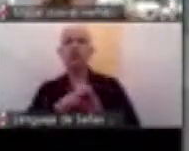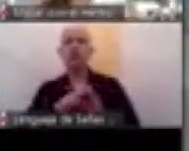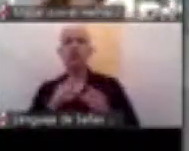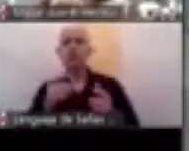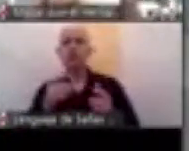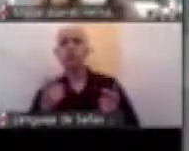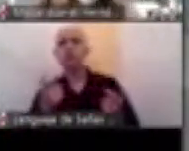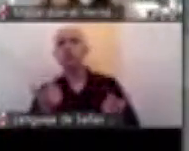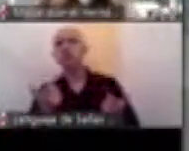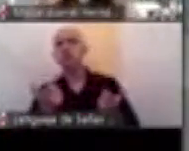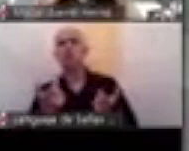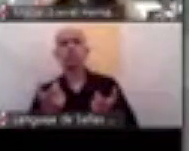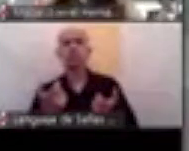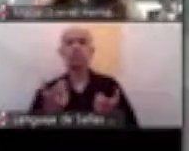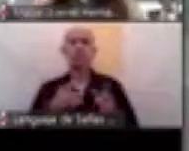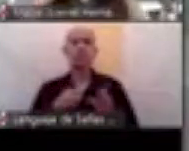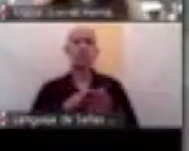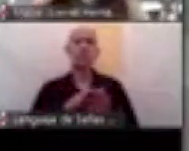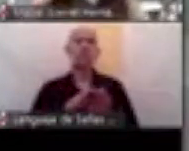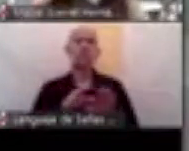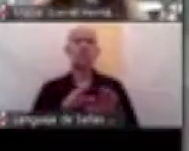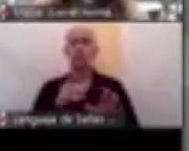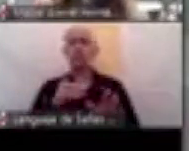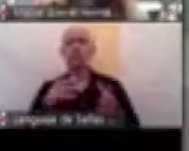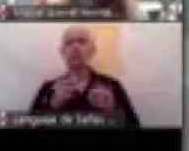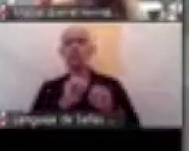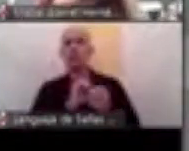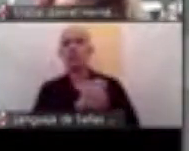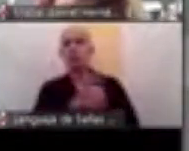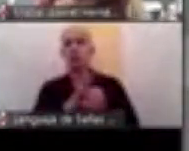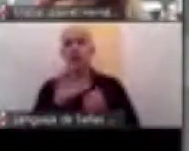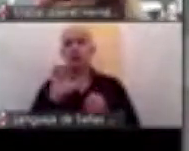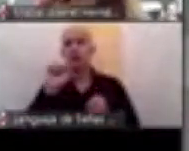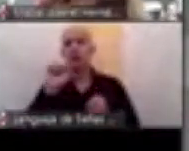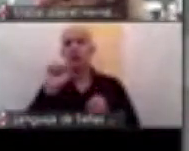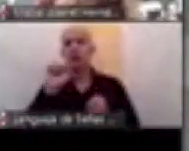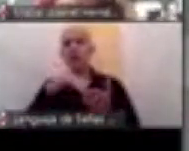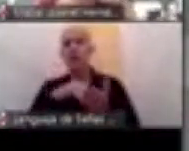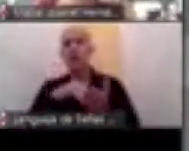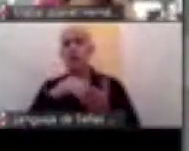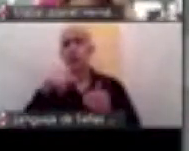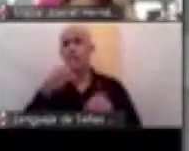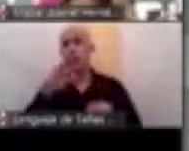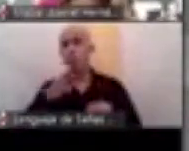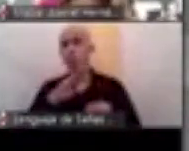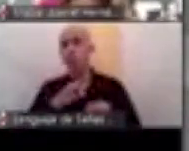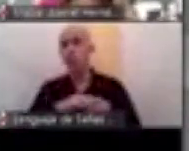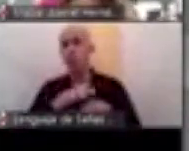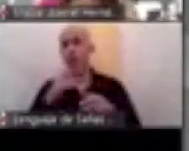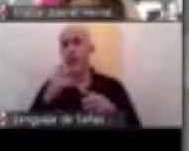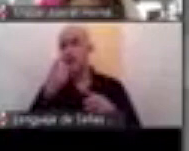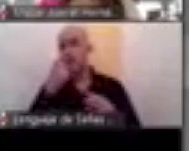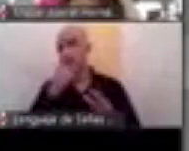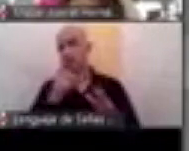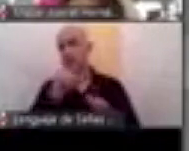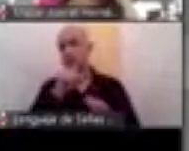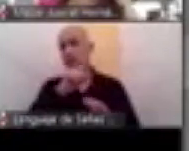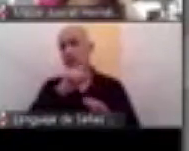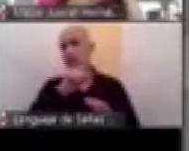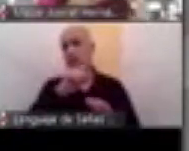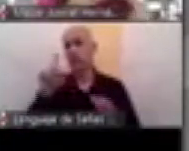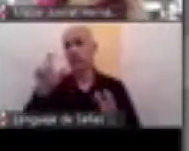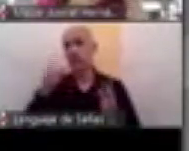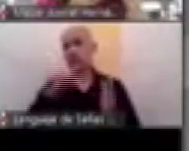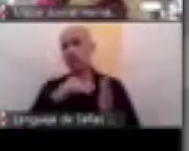libre y secreto de las y los veracruzanos y garantiza que veracruz en toda su pluralidad y diversidad esté genuinamente